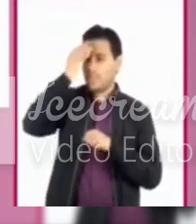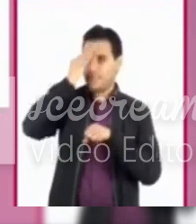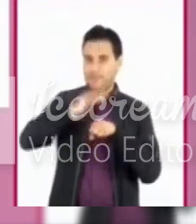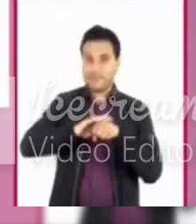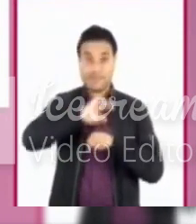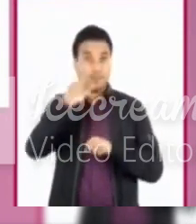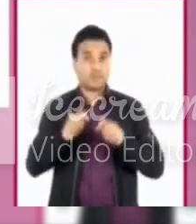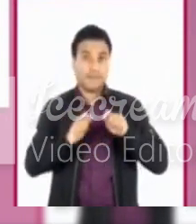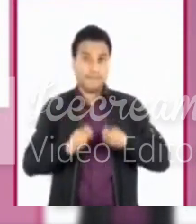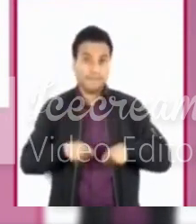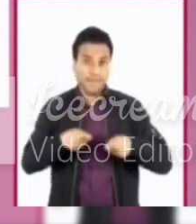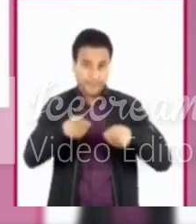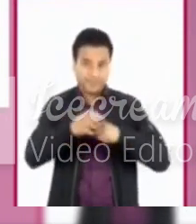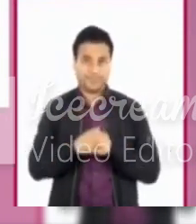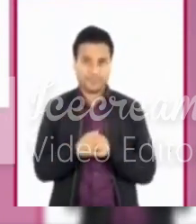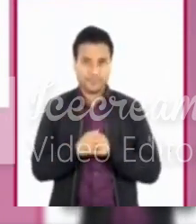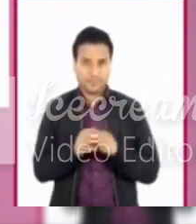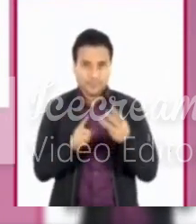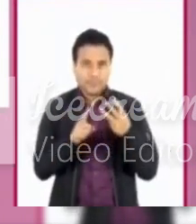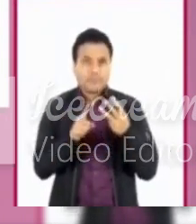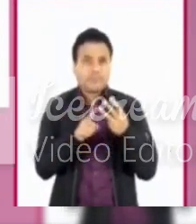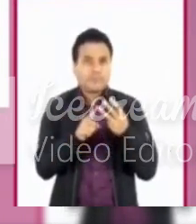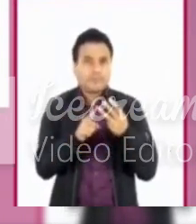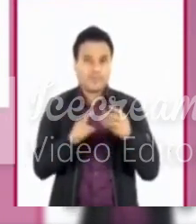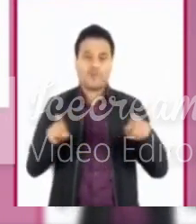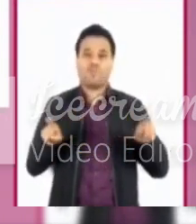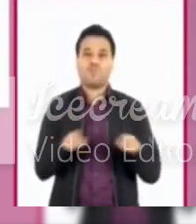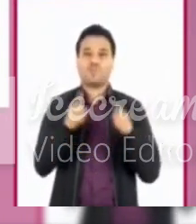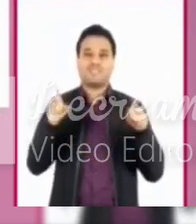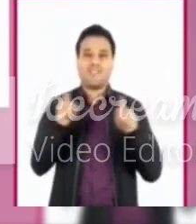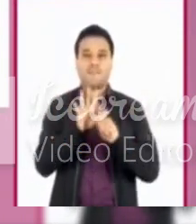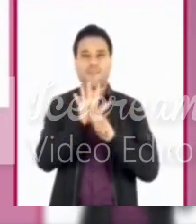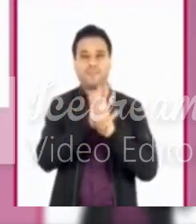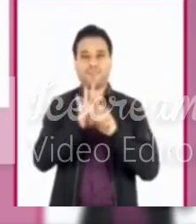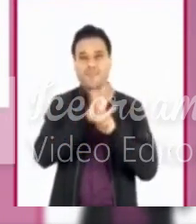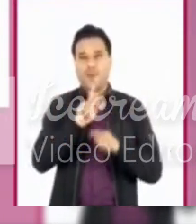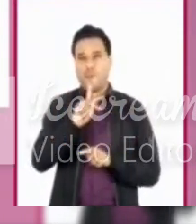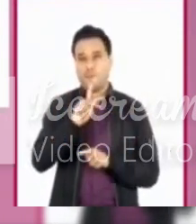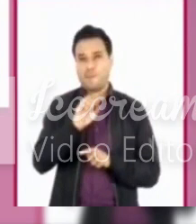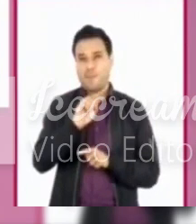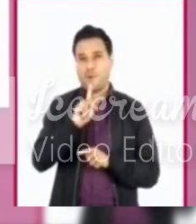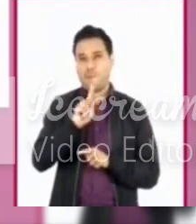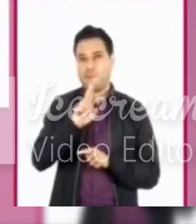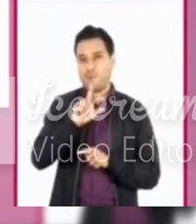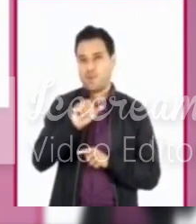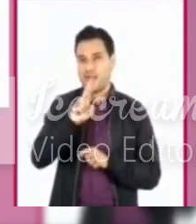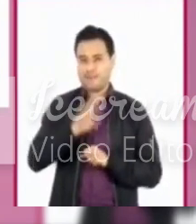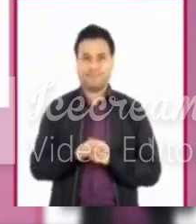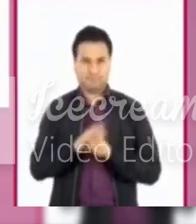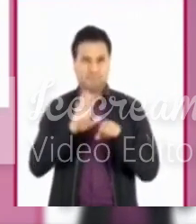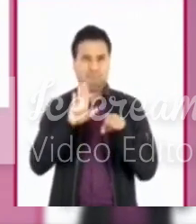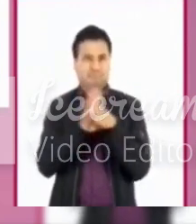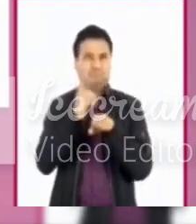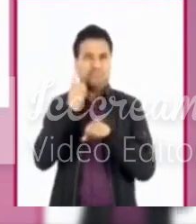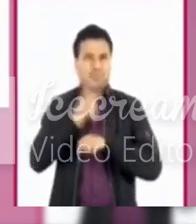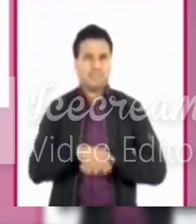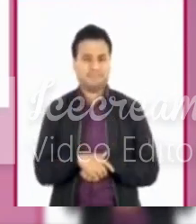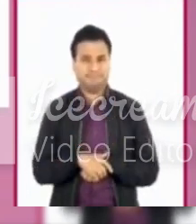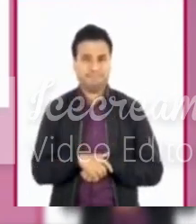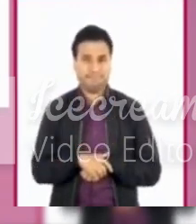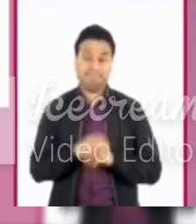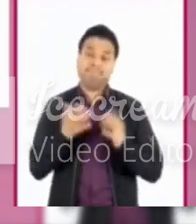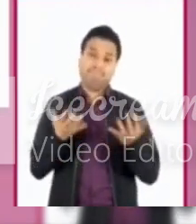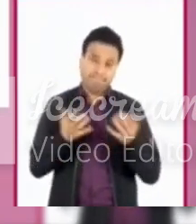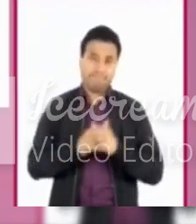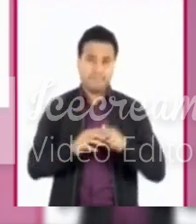pertenecen a un tercer tipo de música, que llamaremos popular. Se llama así porque además de su permanencia, es